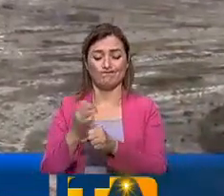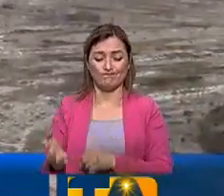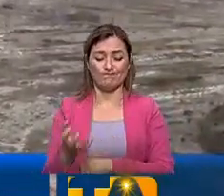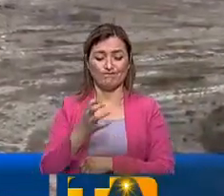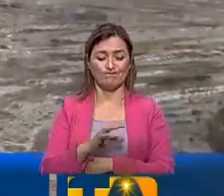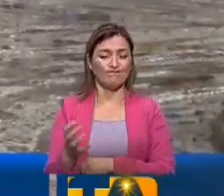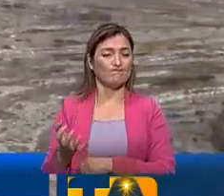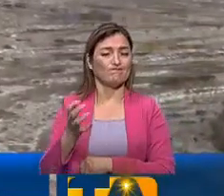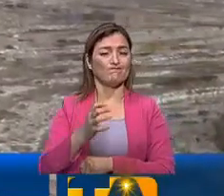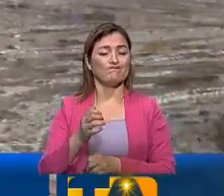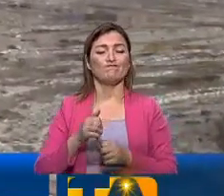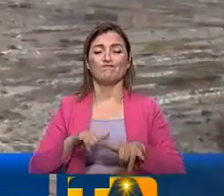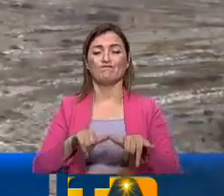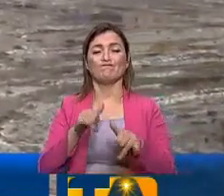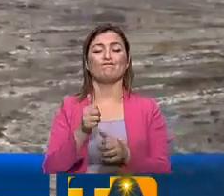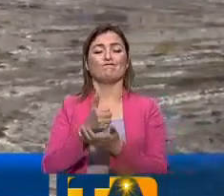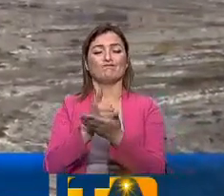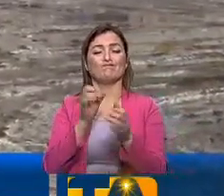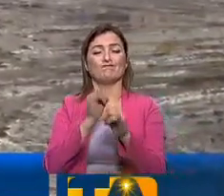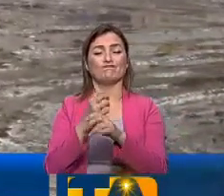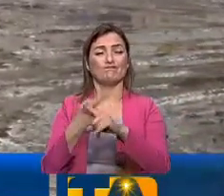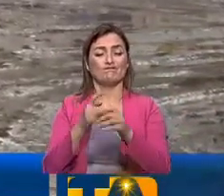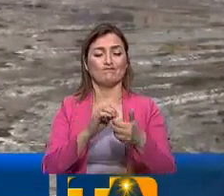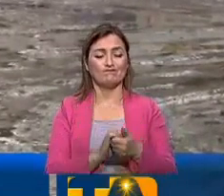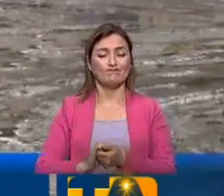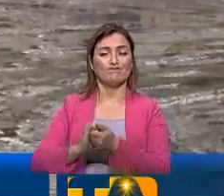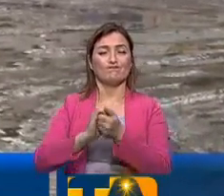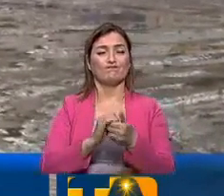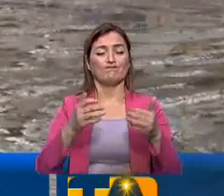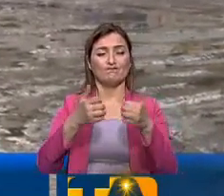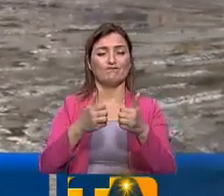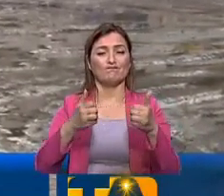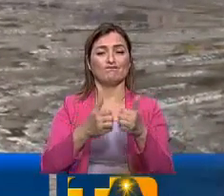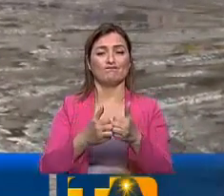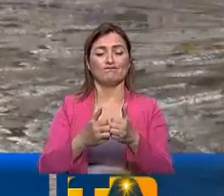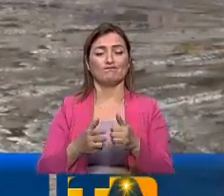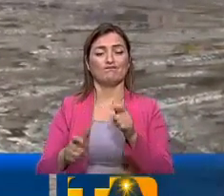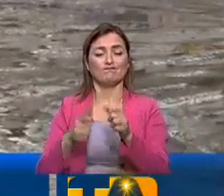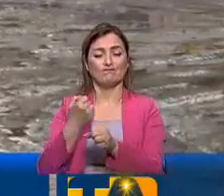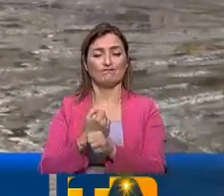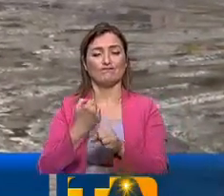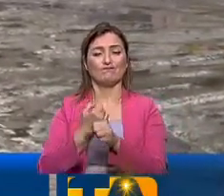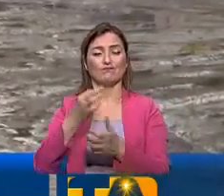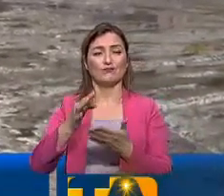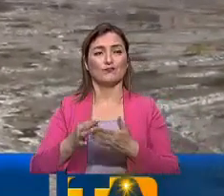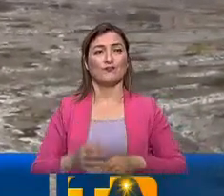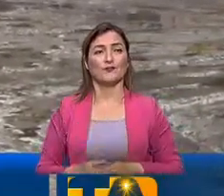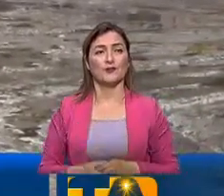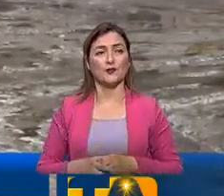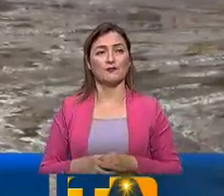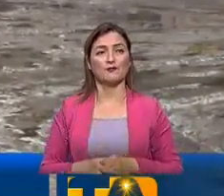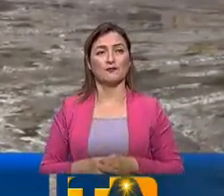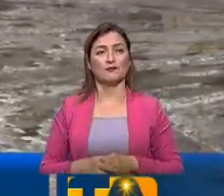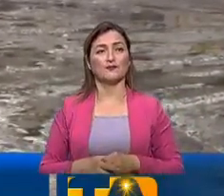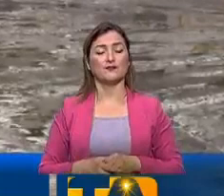pétreo continúan con ayuda de otras entidades que solidariamente con maquinaria y personal laboran en el cantón. Así